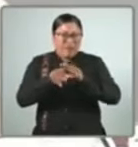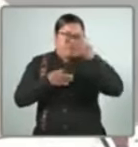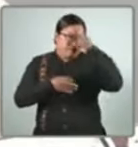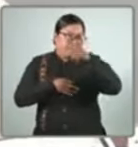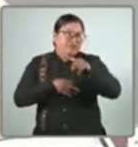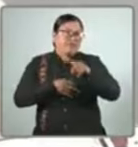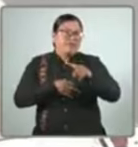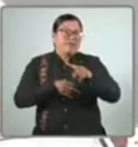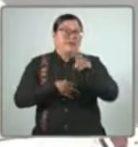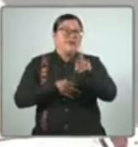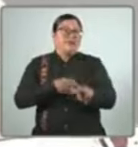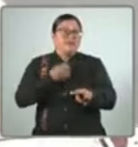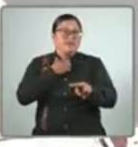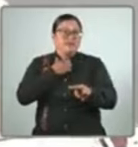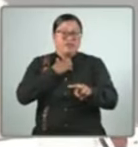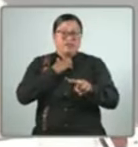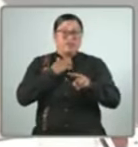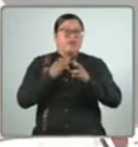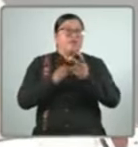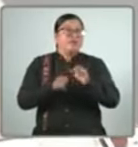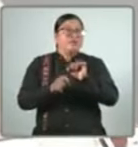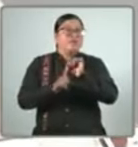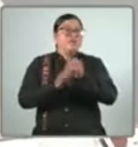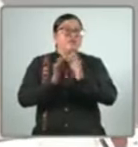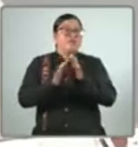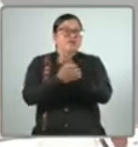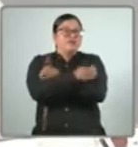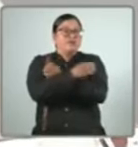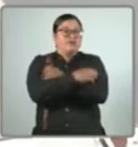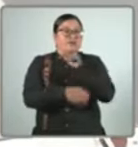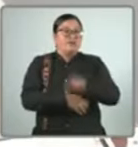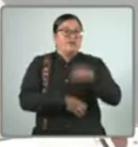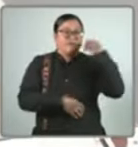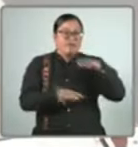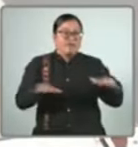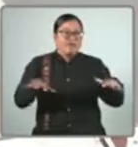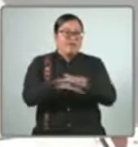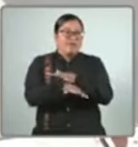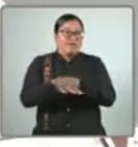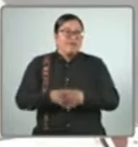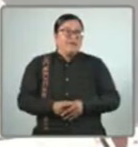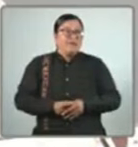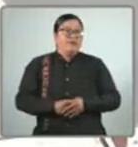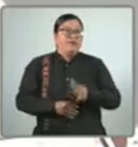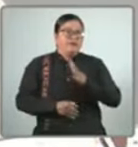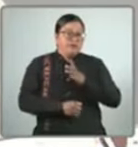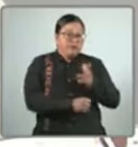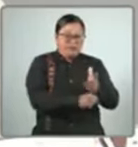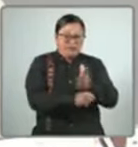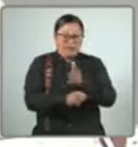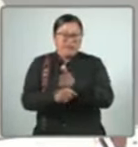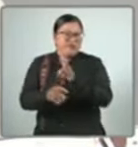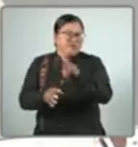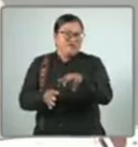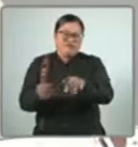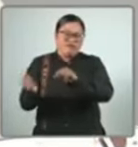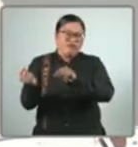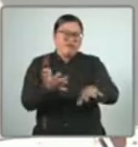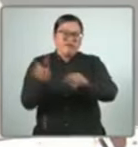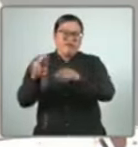que realmente la situación de la educación en Oaxaca cambie. Se encontró en total abandono en cuanto